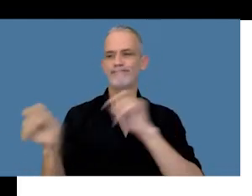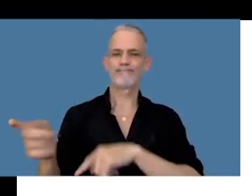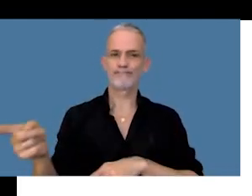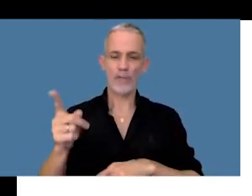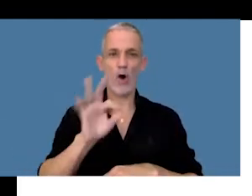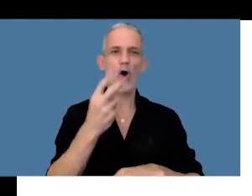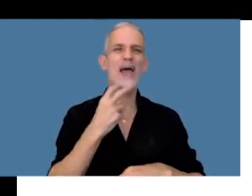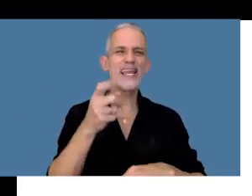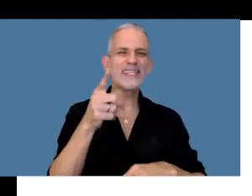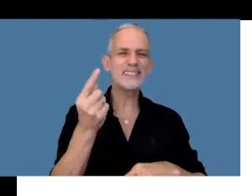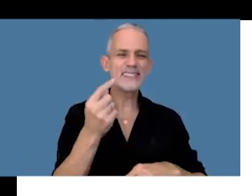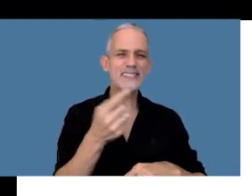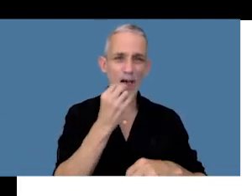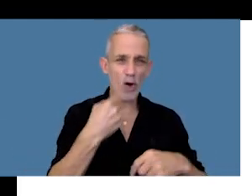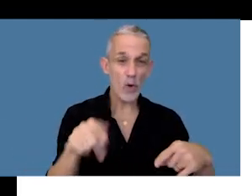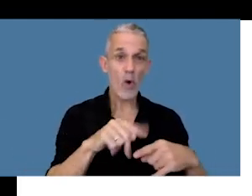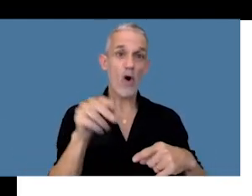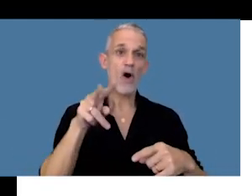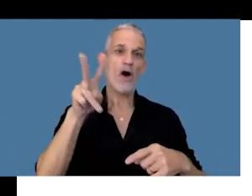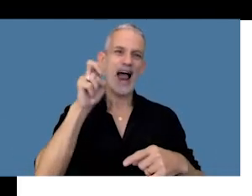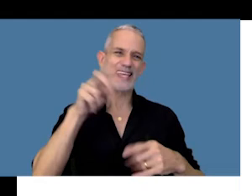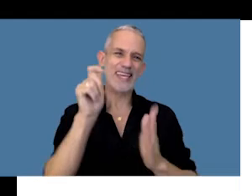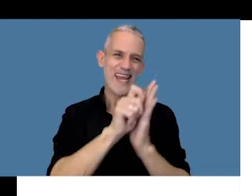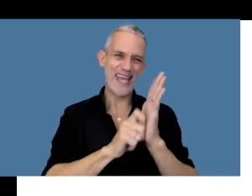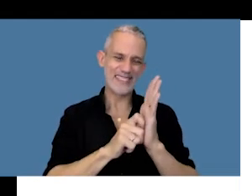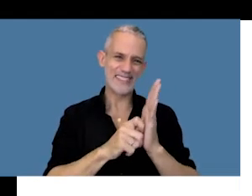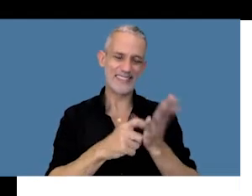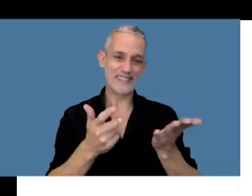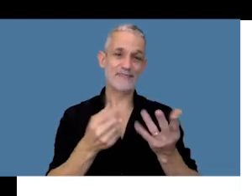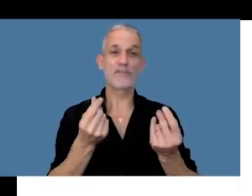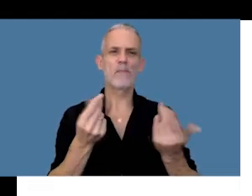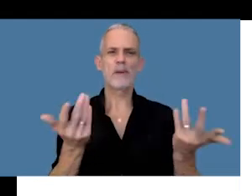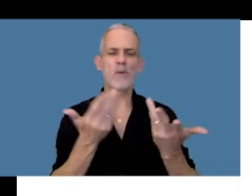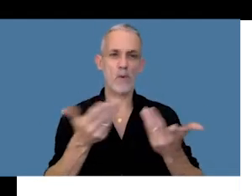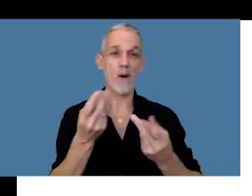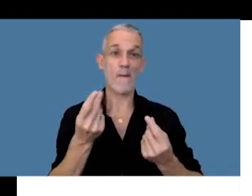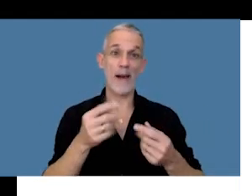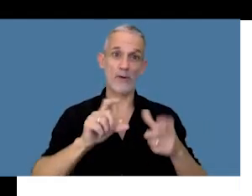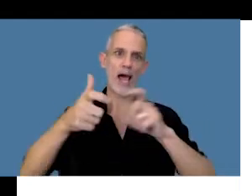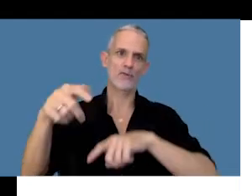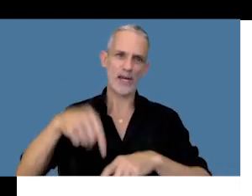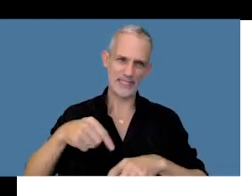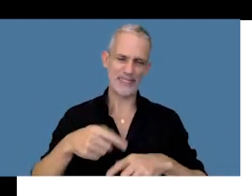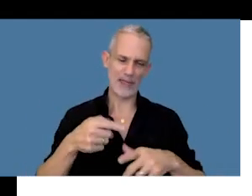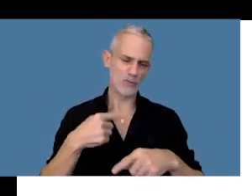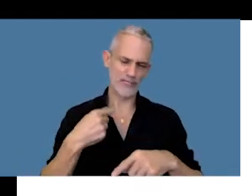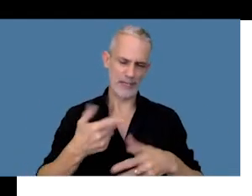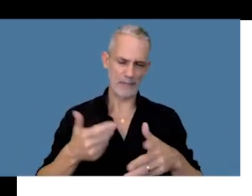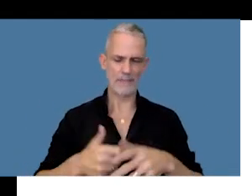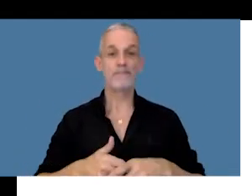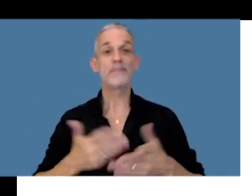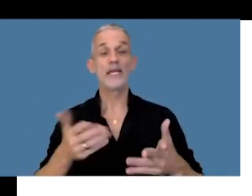consumos eléctricos y alquiler de vengados, que es el otro parámetro monetario con sus valores actualizados a cada momento.